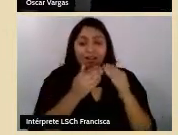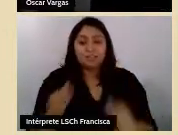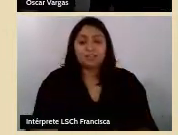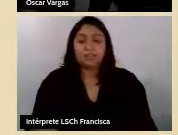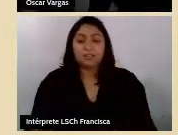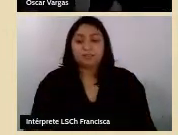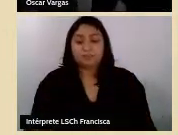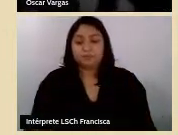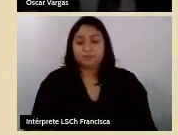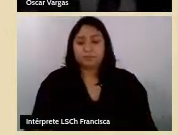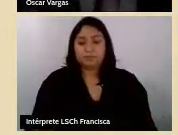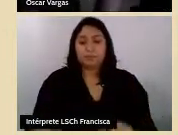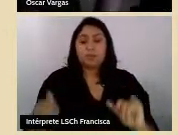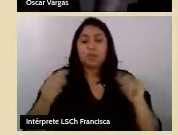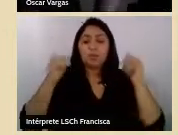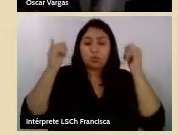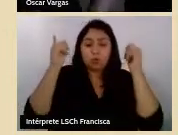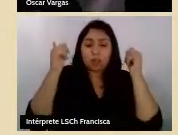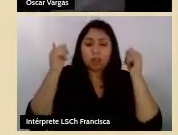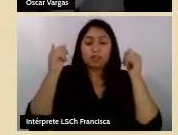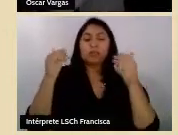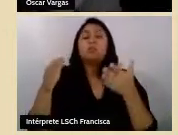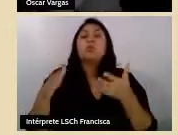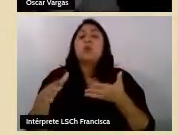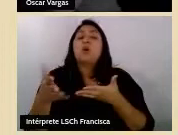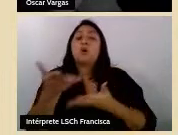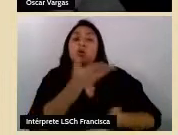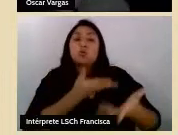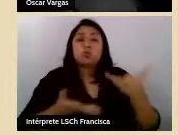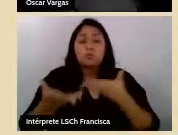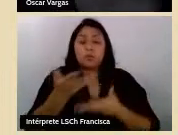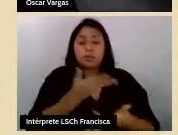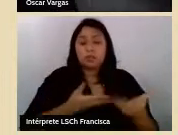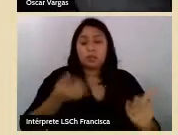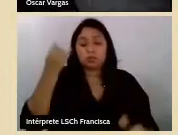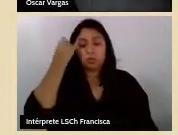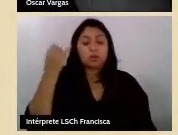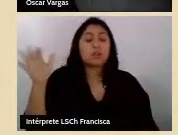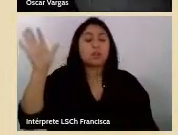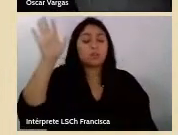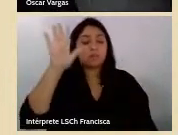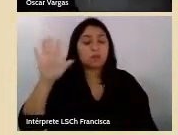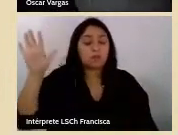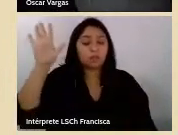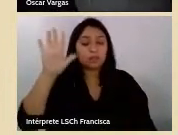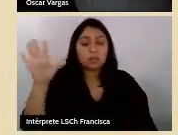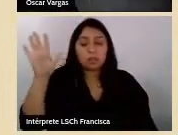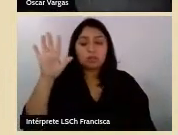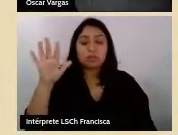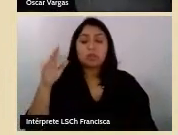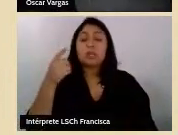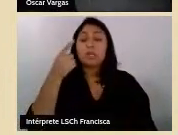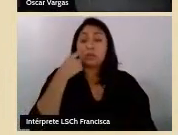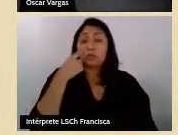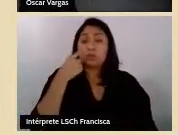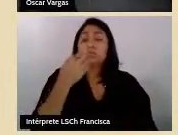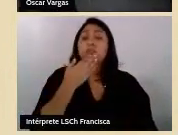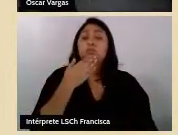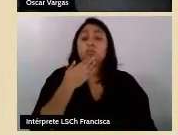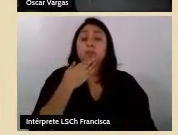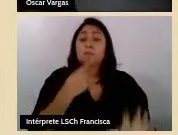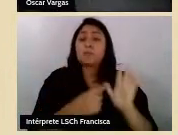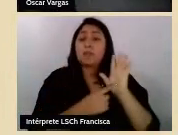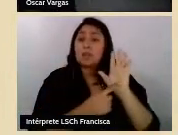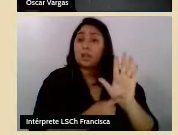jugando, compartiendo, imaginando y reflexionando, ¿verdad? Y conociendo también acerca de las exposiciones y los